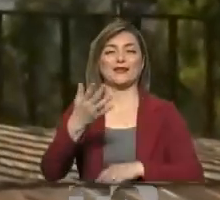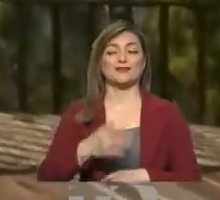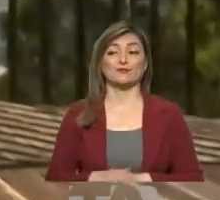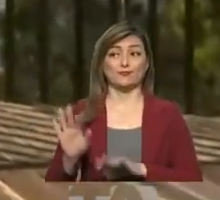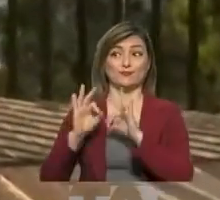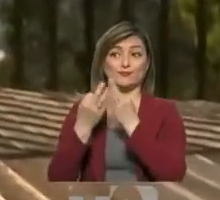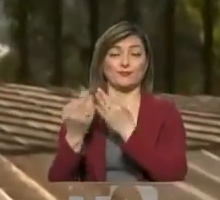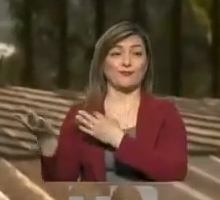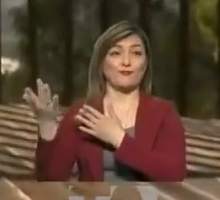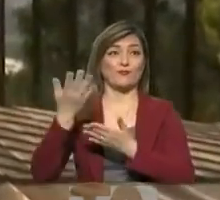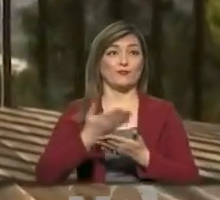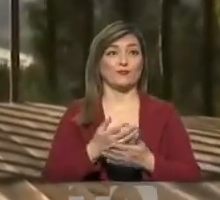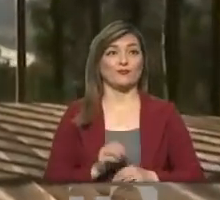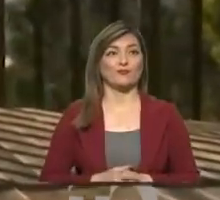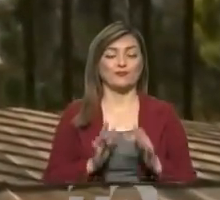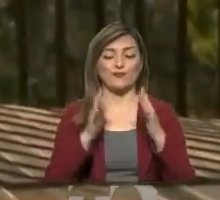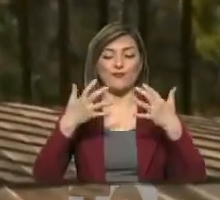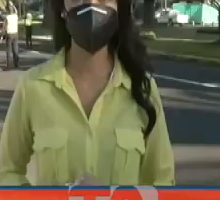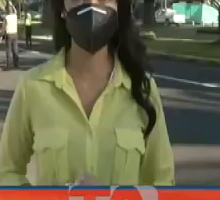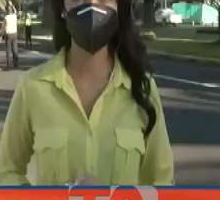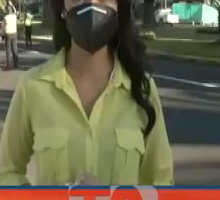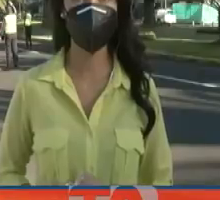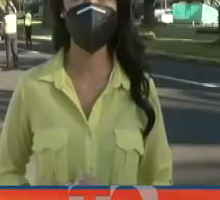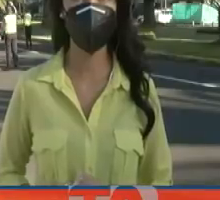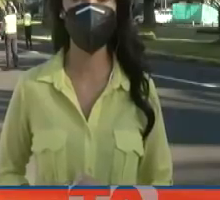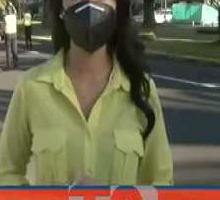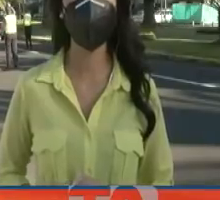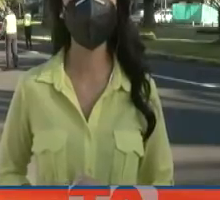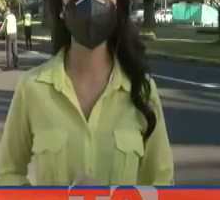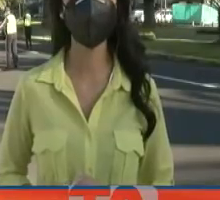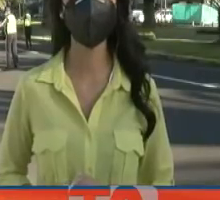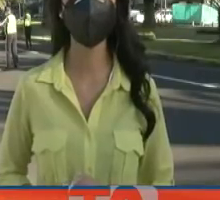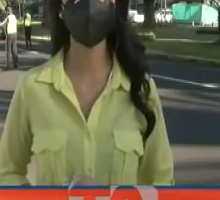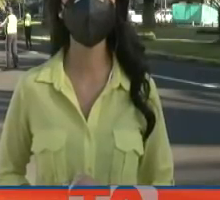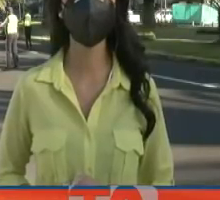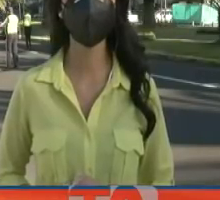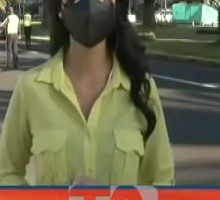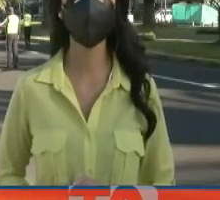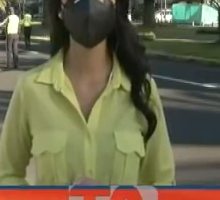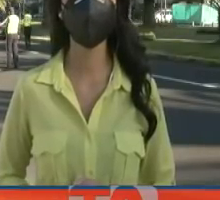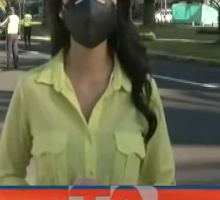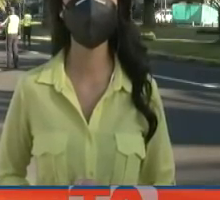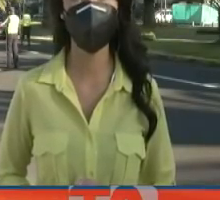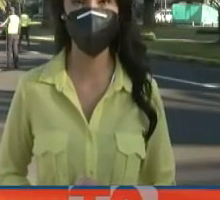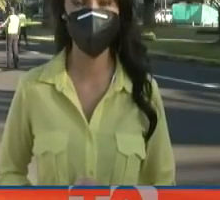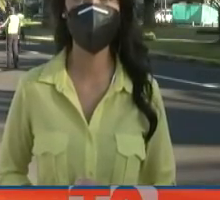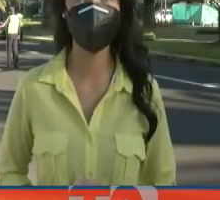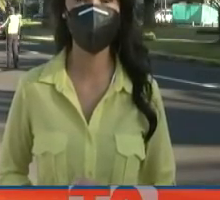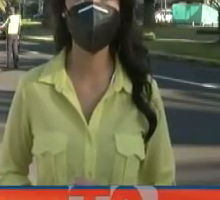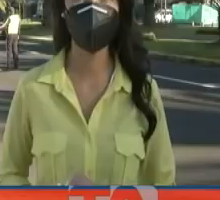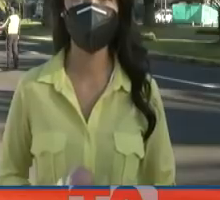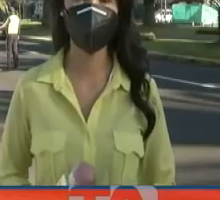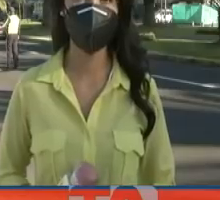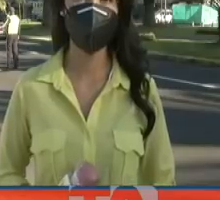Así que en un ratito más nos conectamos con ustedes. Muy buenos días. Perfecto, Fer, muchas gracias y también por regalarnos